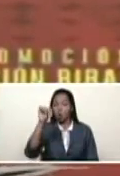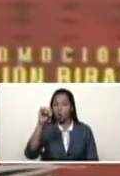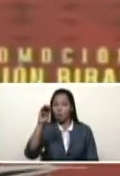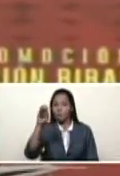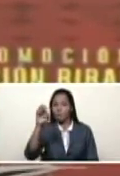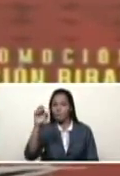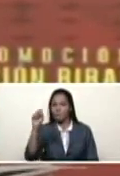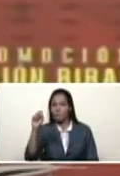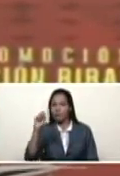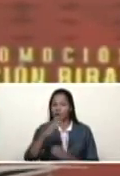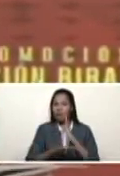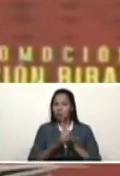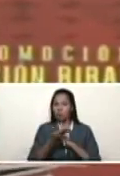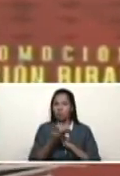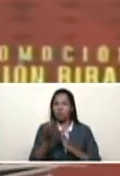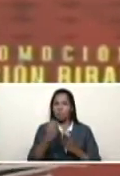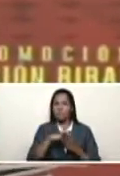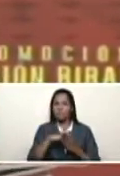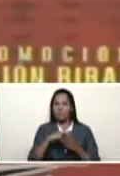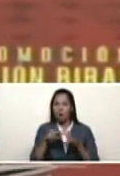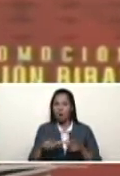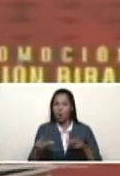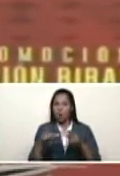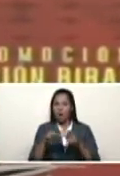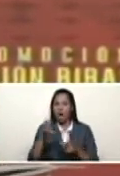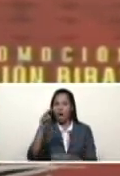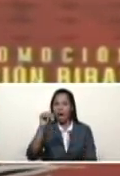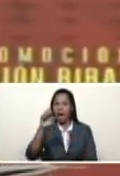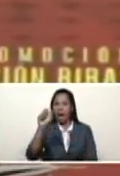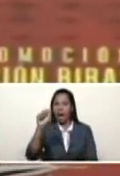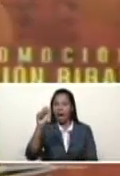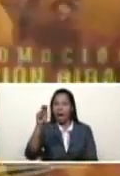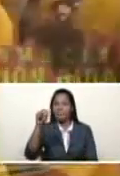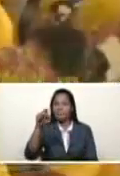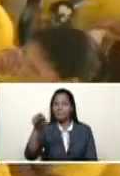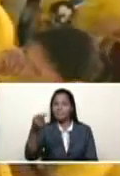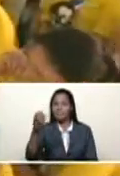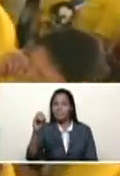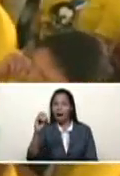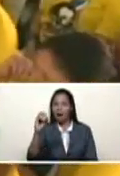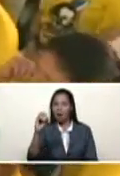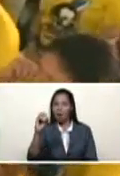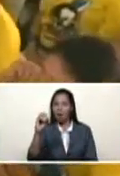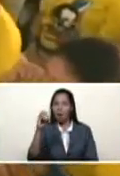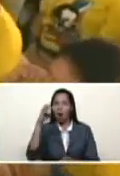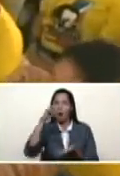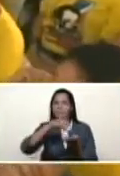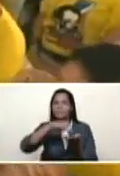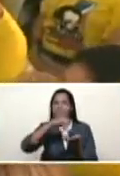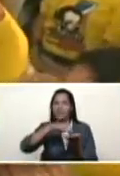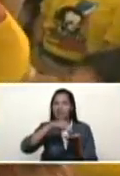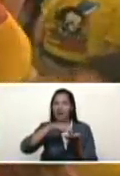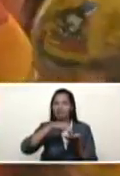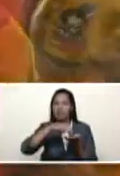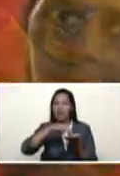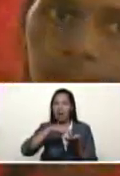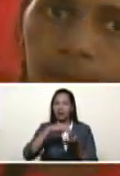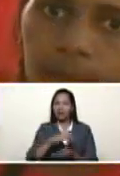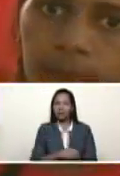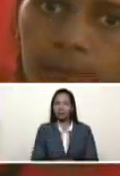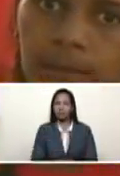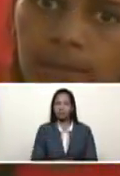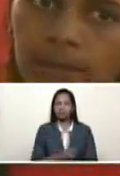nosotros fue el cumbe de Mango de Ocoito. ¿Dónde? Donde estuvo Guillermo Rivas en Barlovento. ¿Cómo se llamaba? Mango de